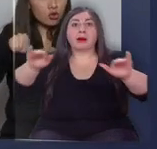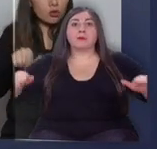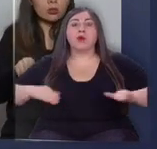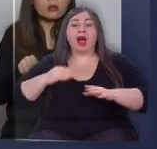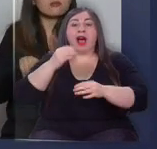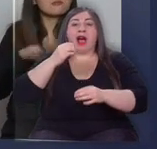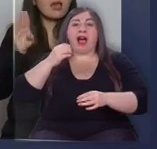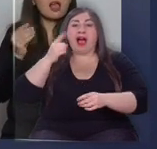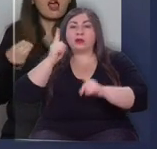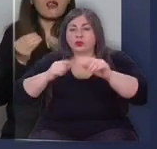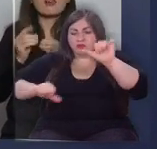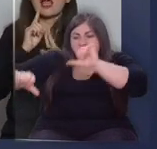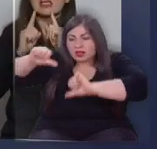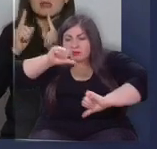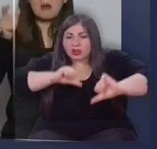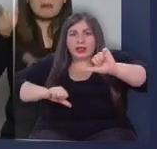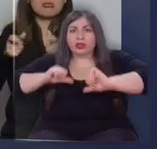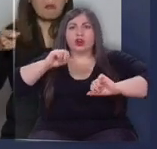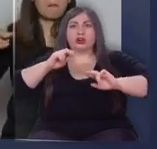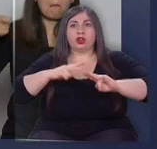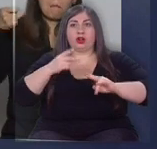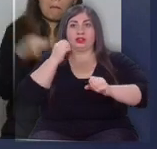todo cuando se trata de exámenes pagados